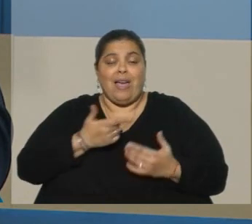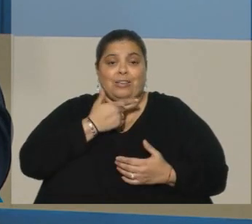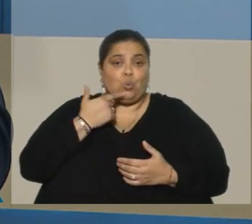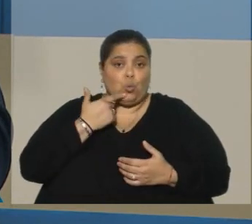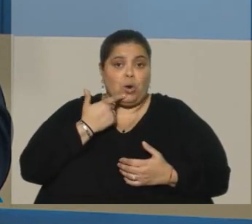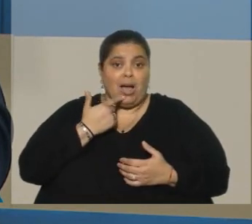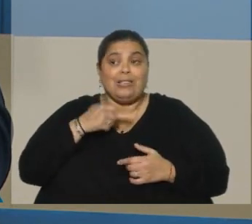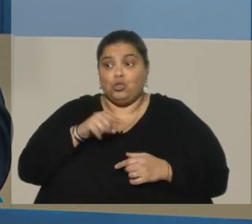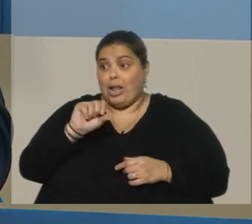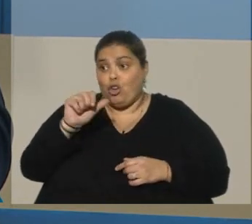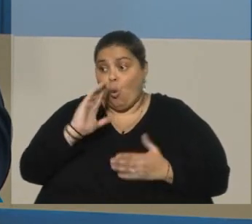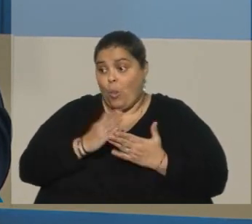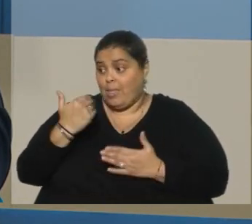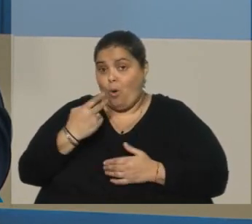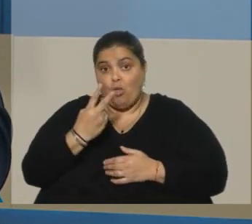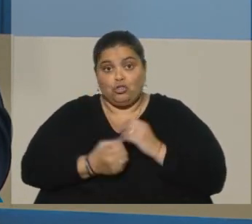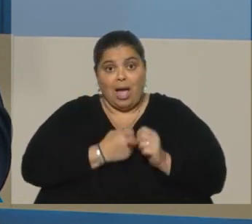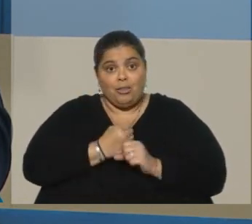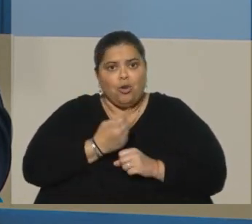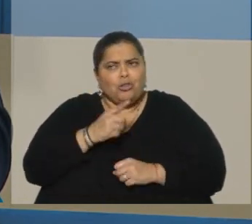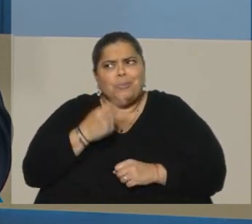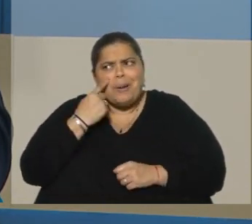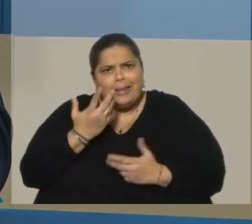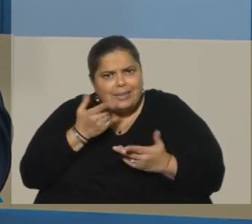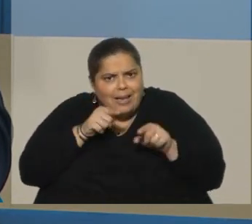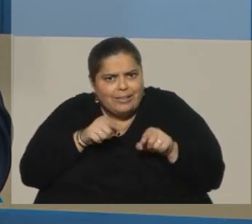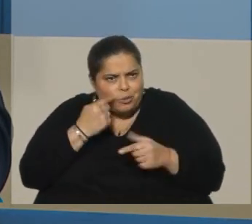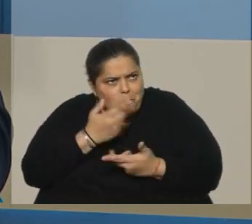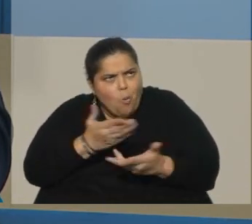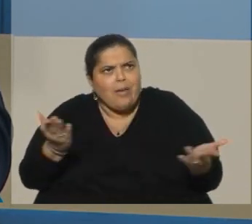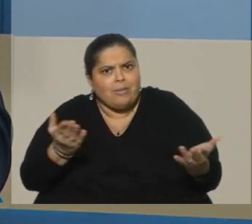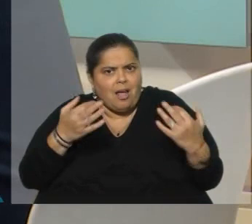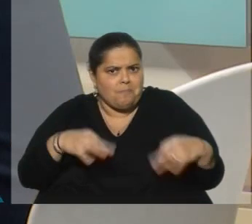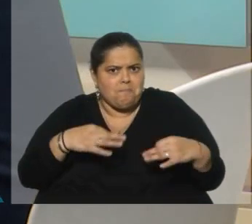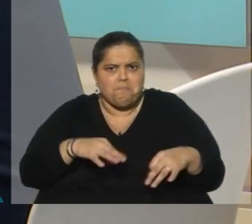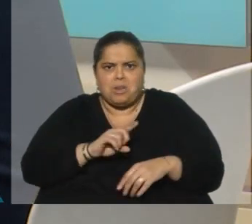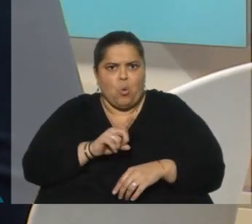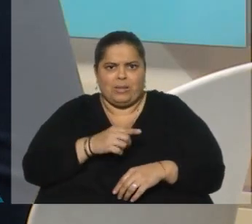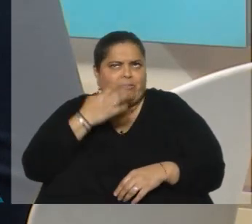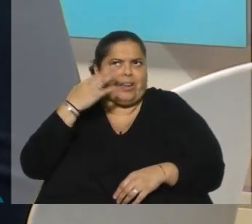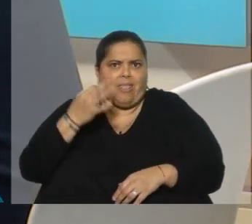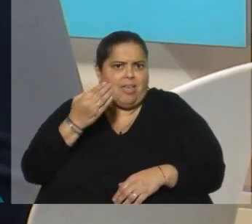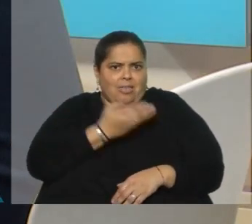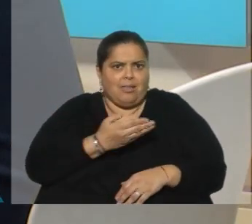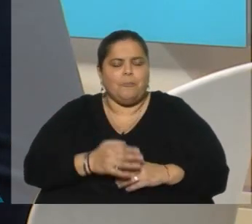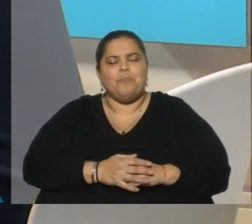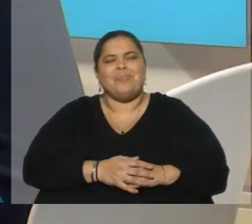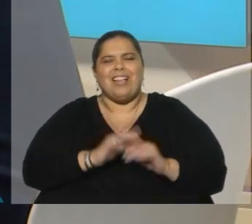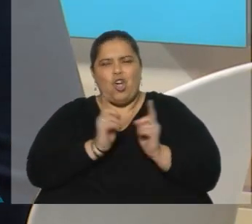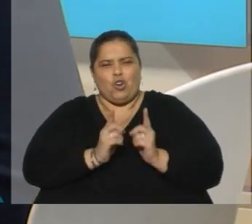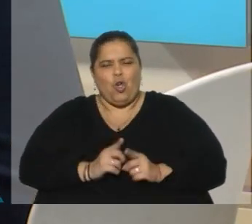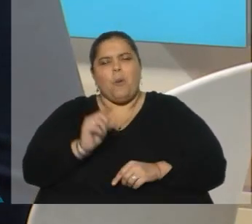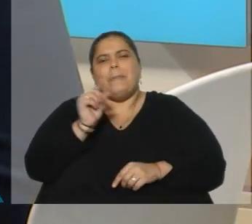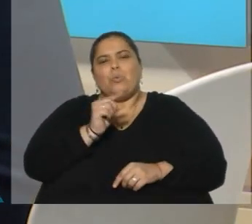últimos 2 años. Entonces, me parece que los hechos matan a veces algunos relatos, ¿no? Le voy a hacer algunas preguntas cortas porque nos estamos quedando sin